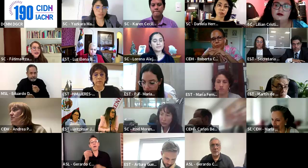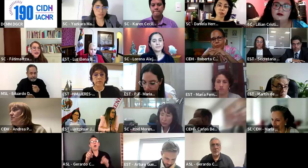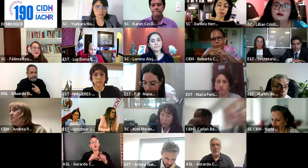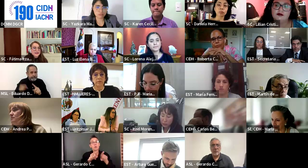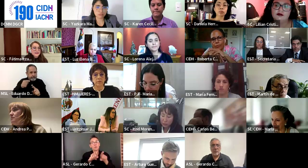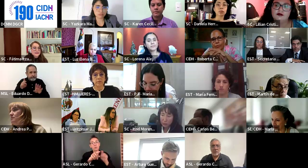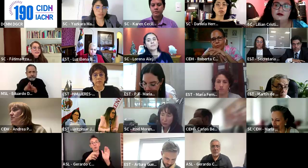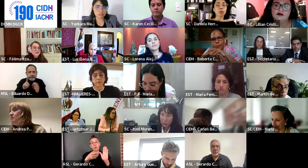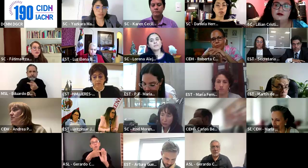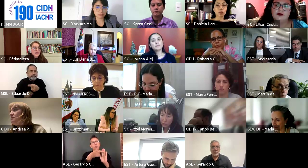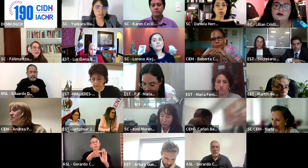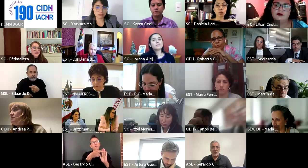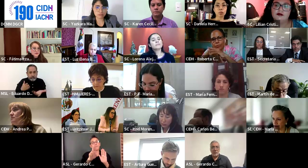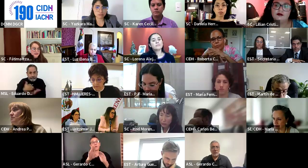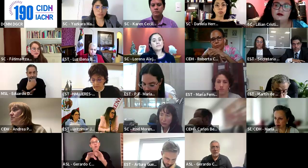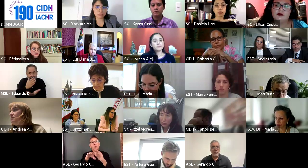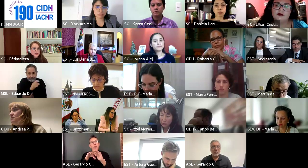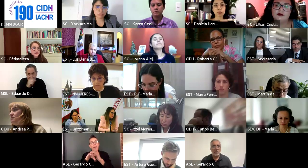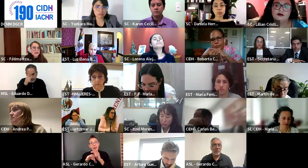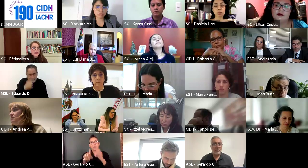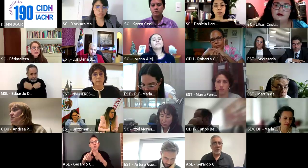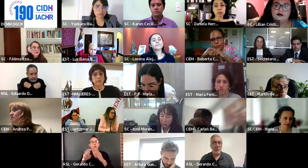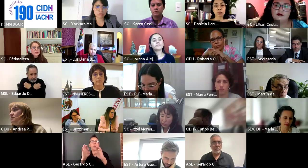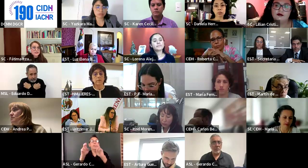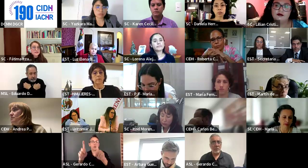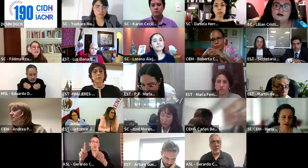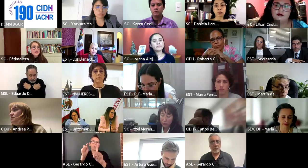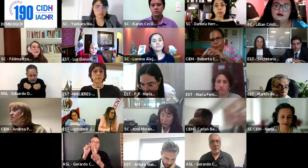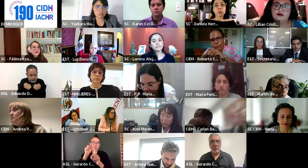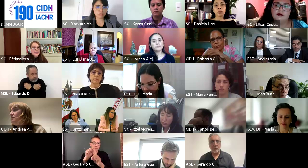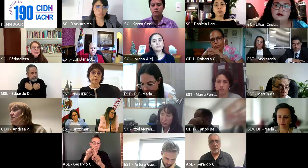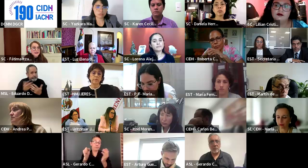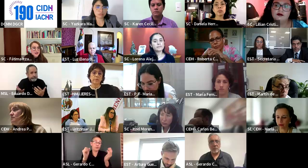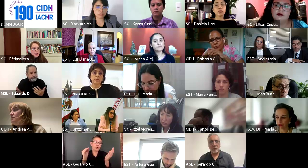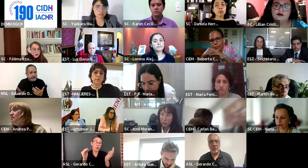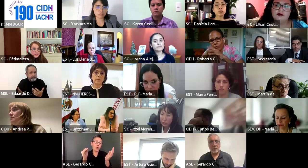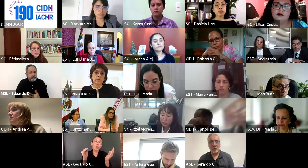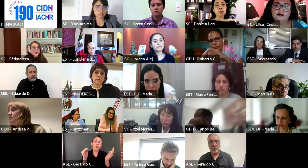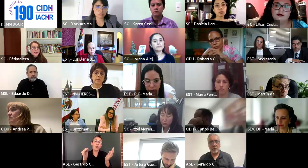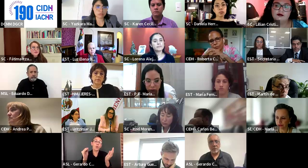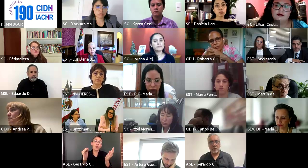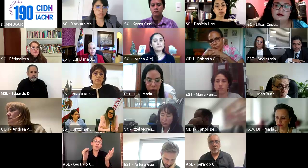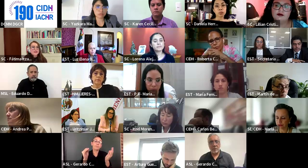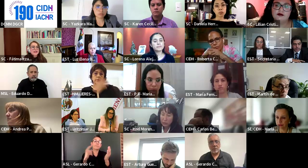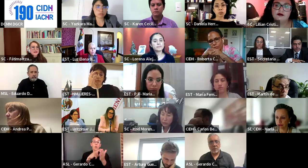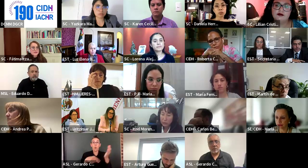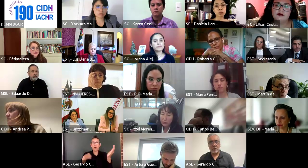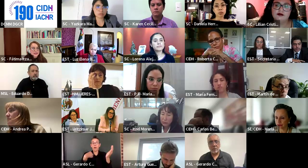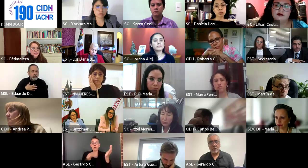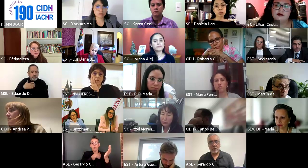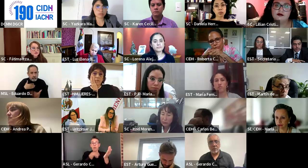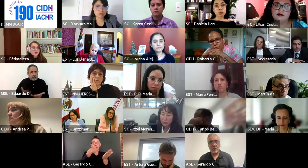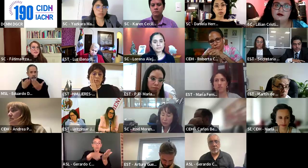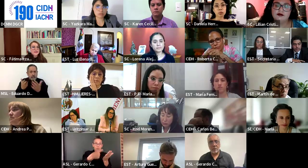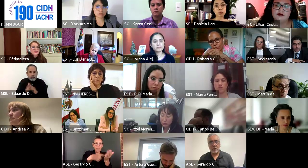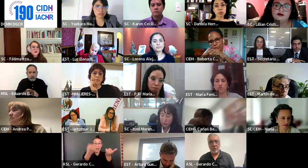referente a el acceso a la educación. Entonces, lo que exponemos hoy, la réplica